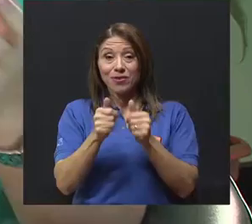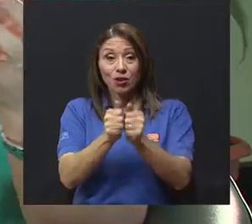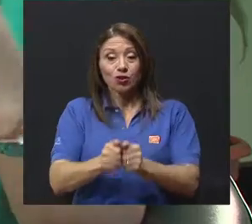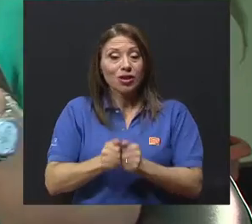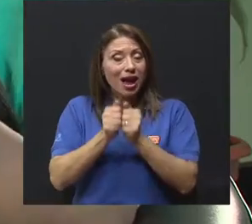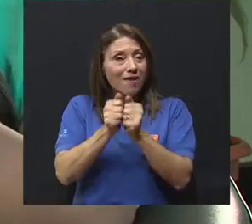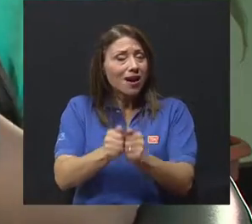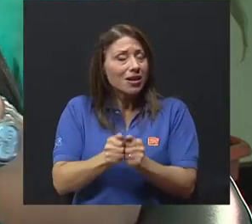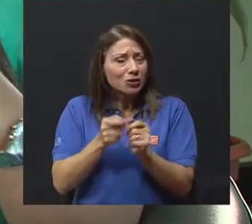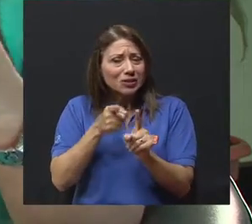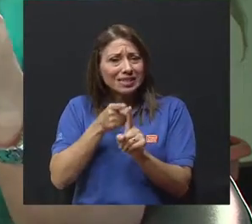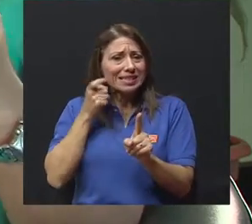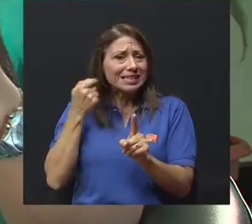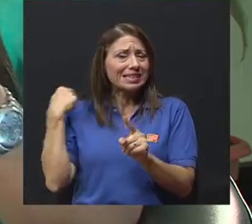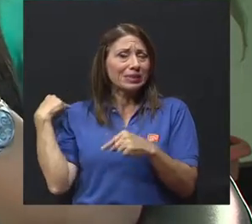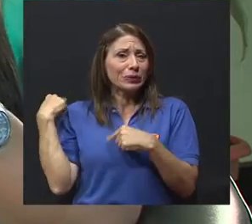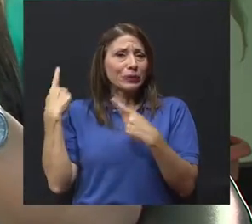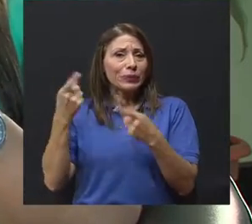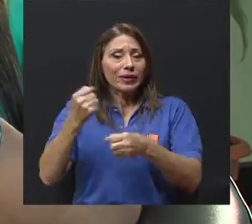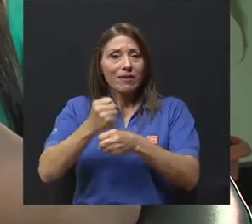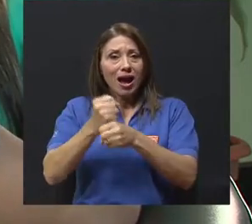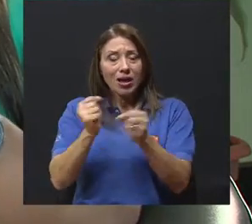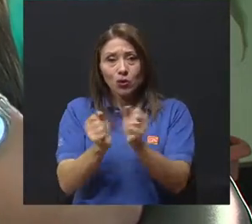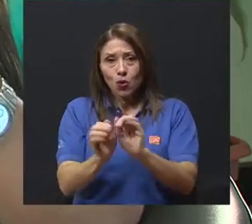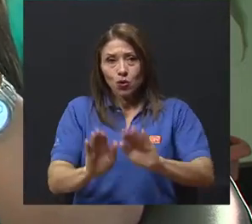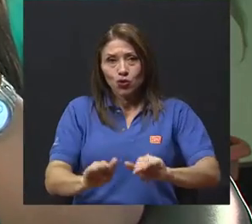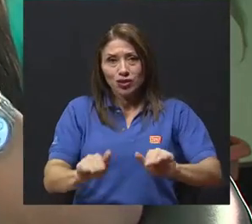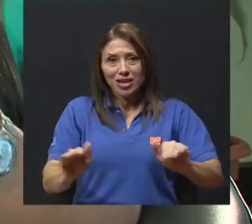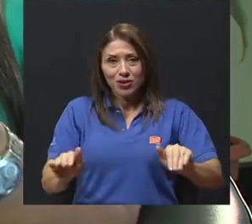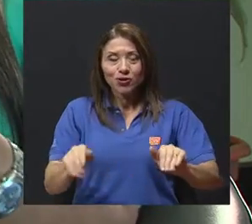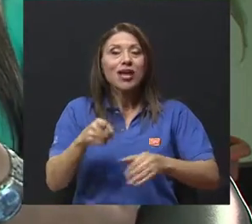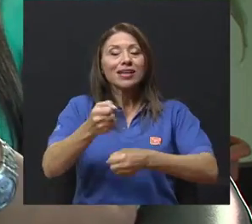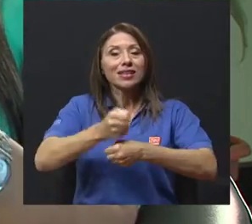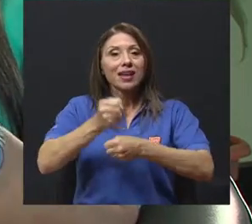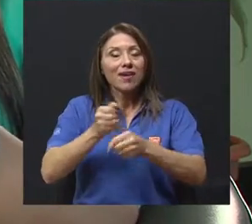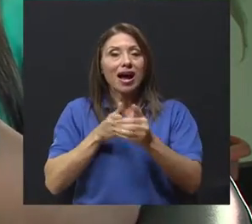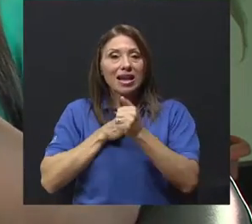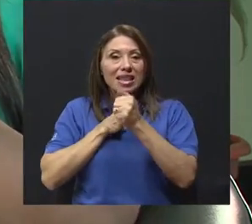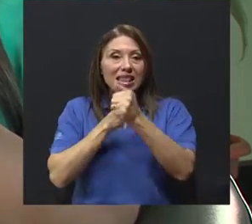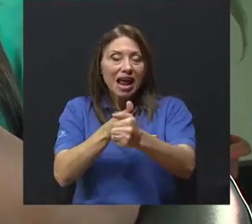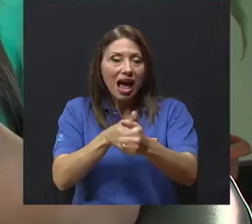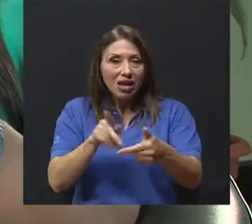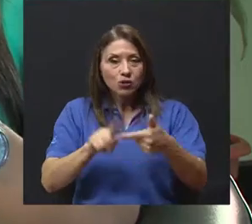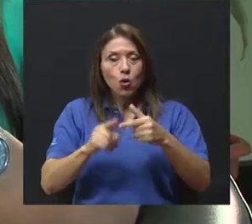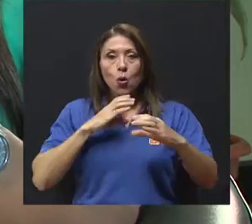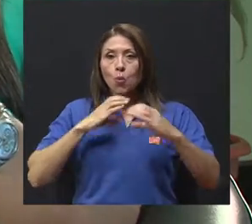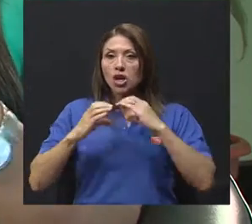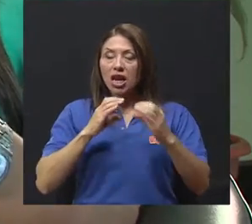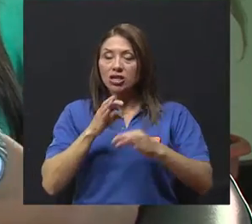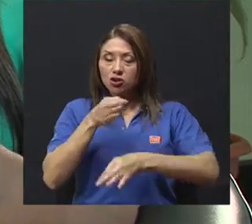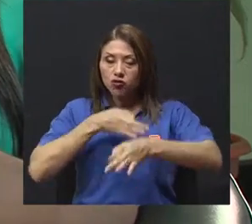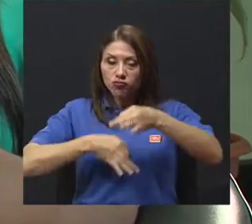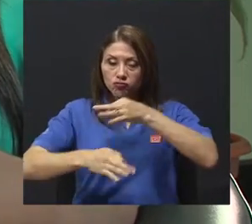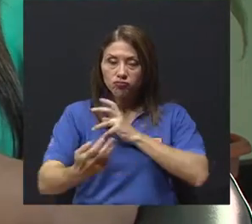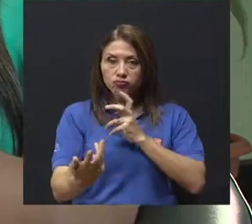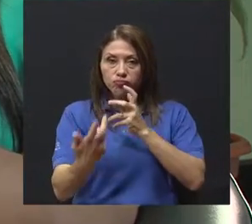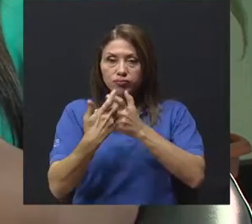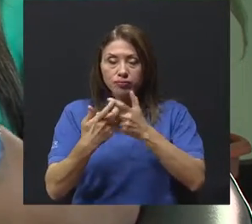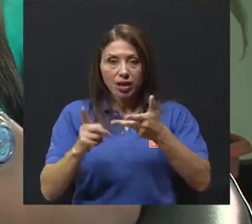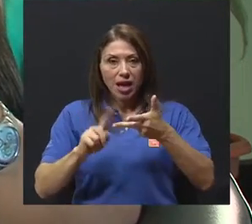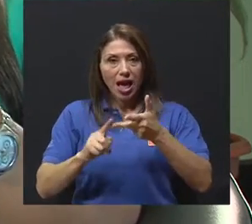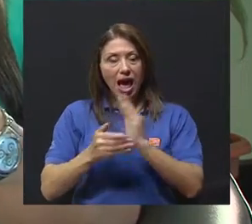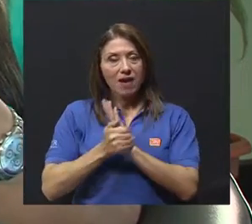manadas con los niños y entonces ahí se trabaja lo que es liderazgo comunicación asertiva habilidades sociales